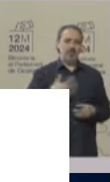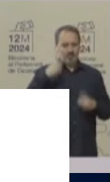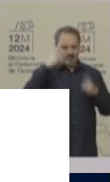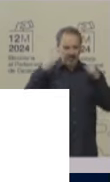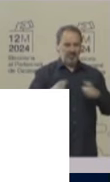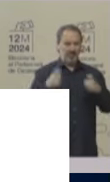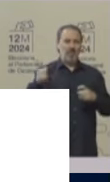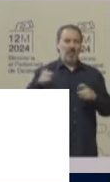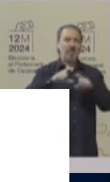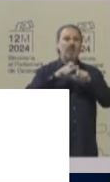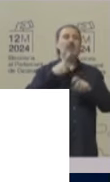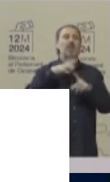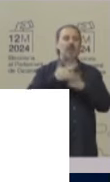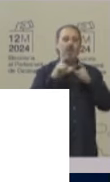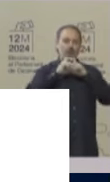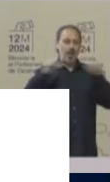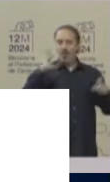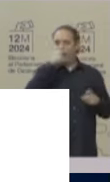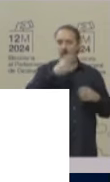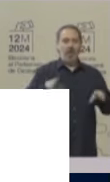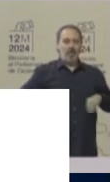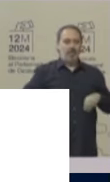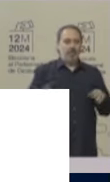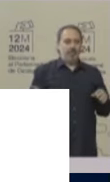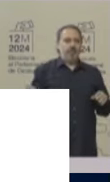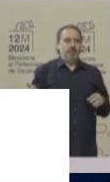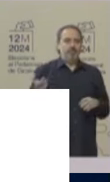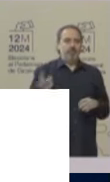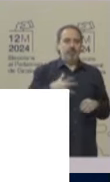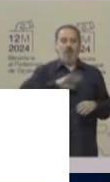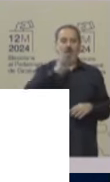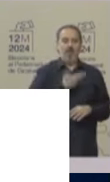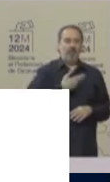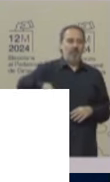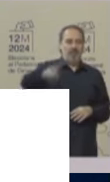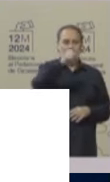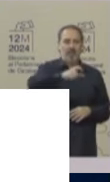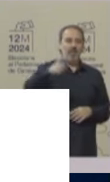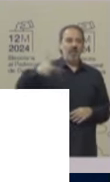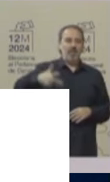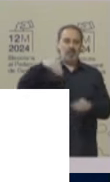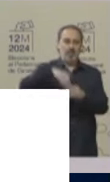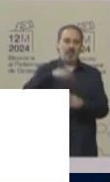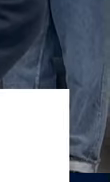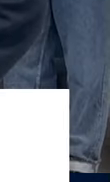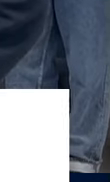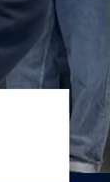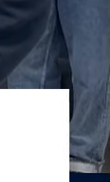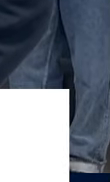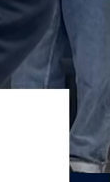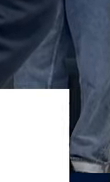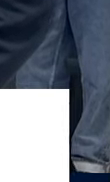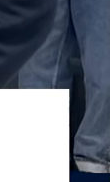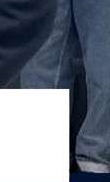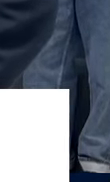comunes. Esta suma en la horquilla máxima daría 74, que sí que daría, recordemos que la mayoría